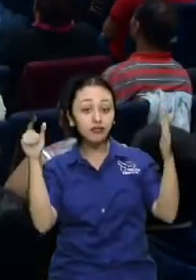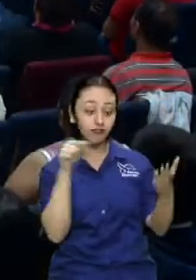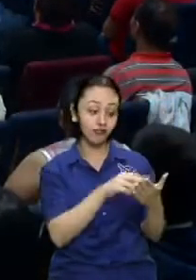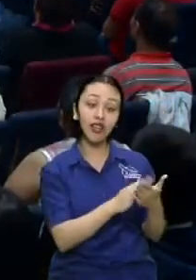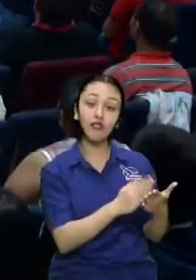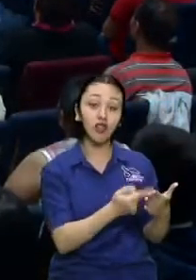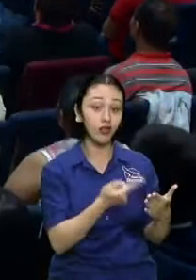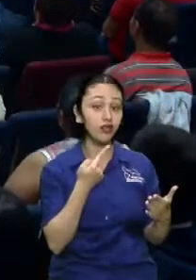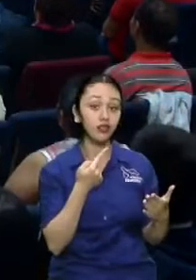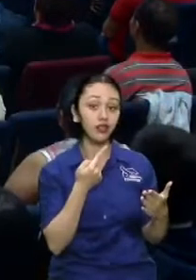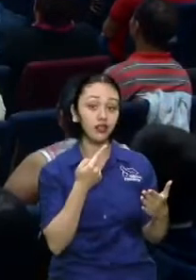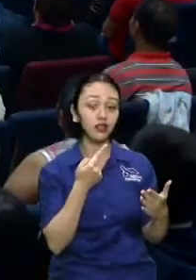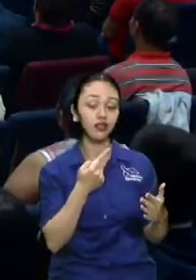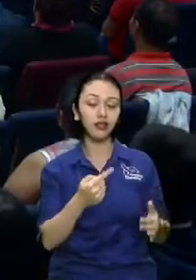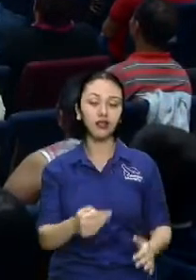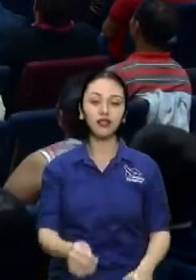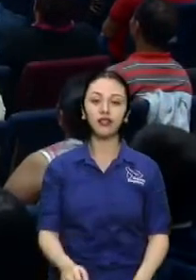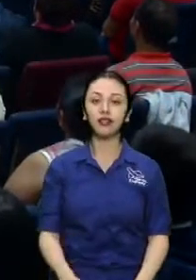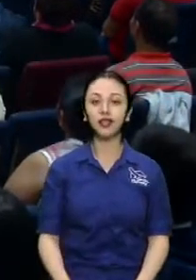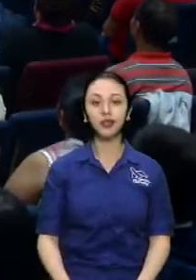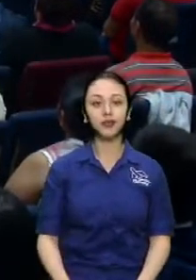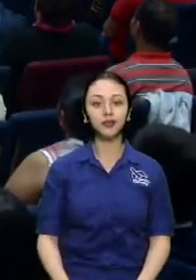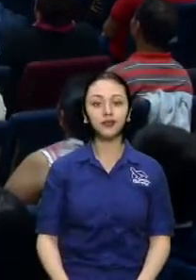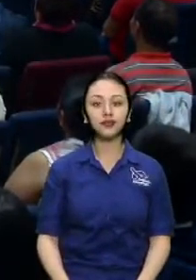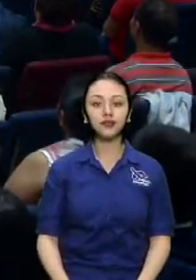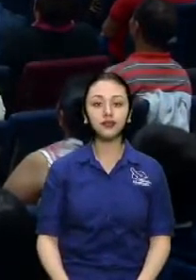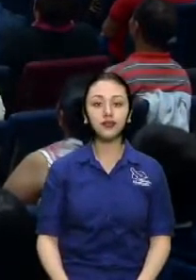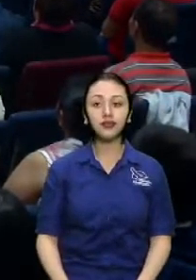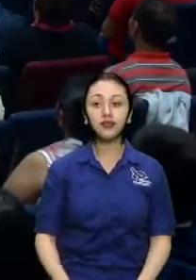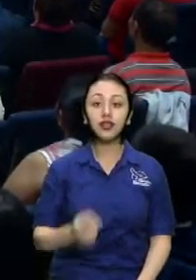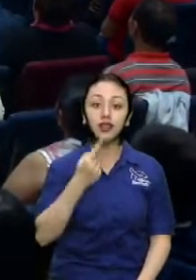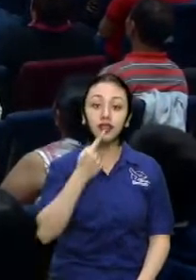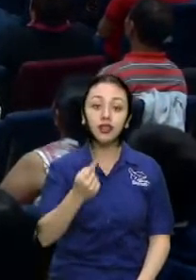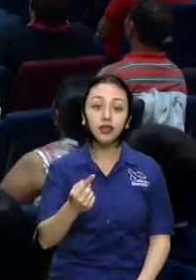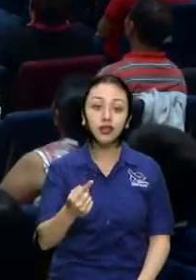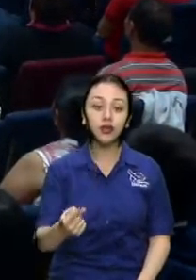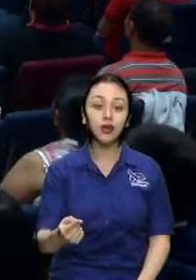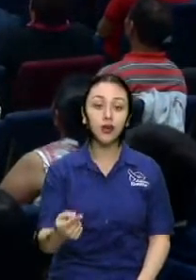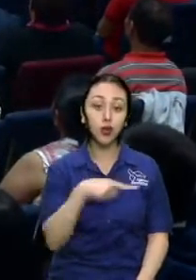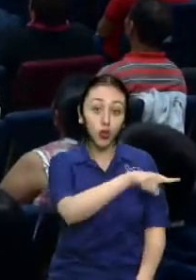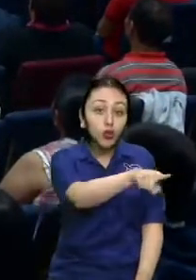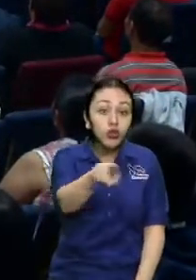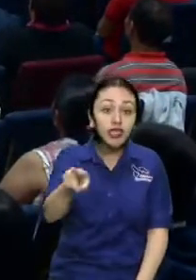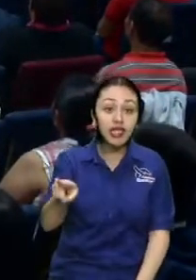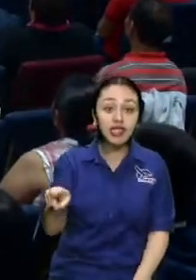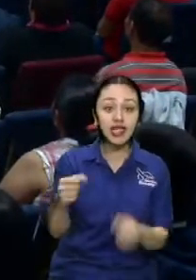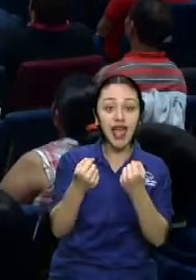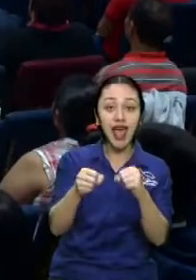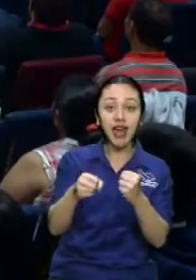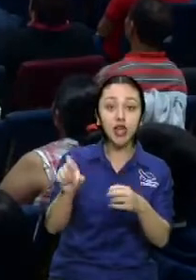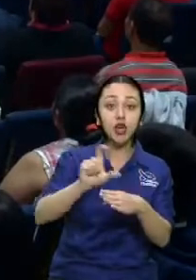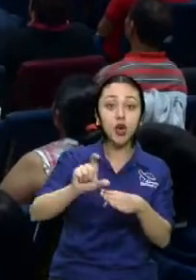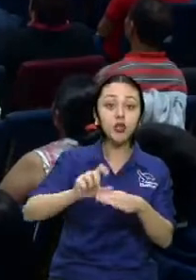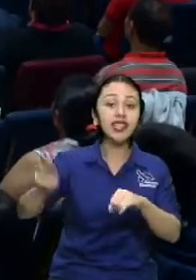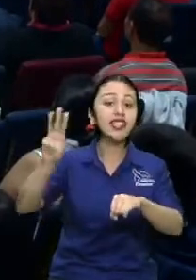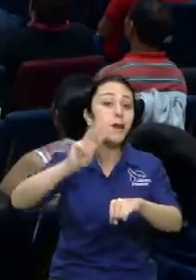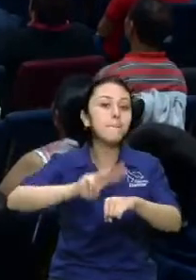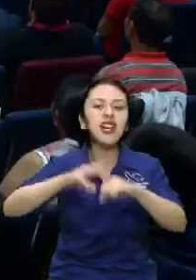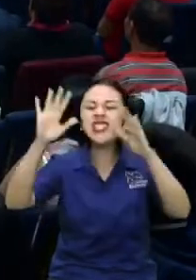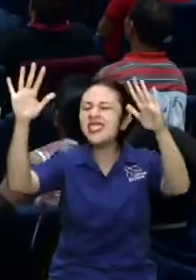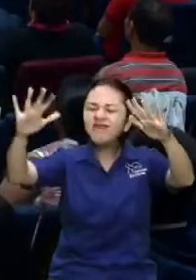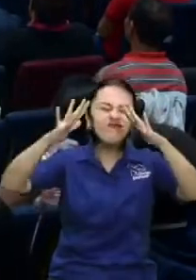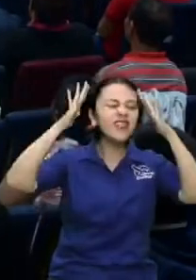Yo cuando dice, y aún mayores que esta, porque yo voy al Padre, digo, Padre Santo, ¿cuáles son esas obras mayores?